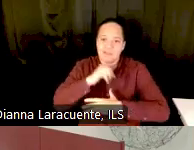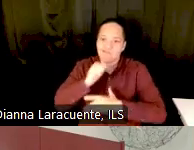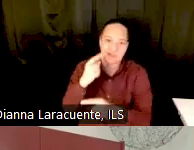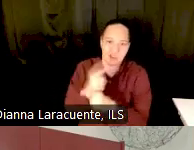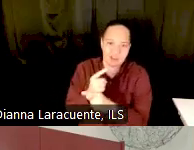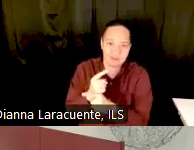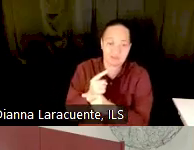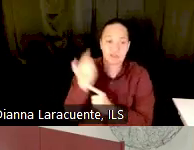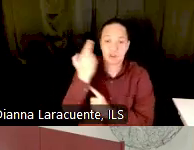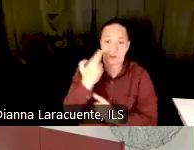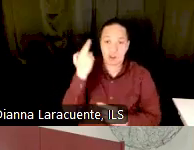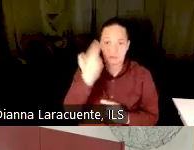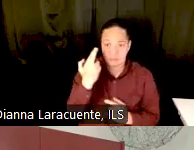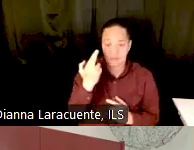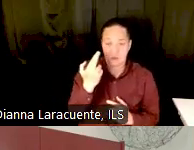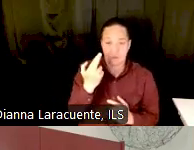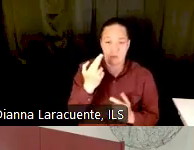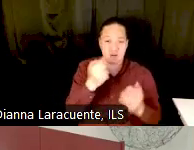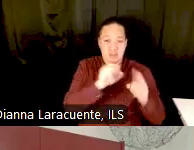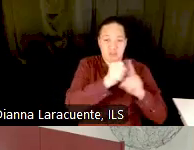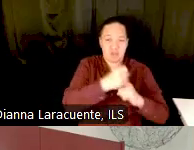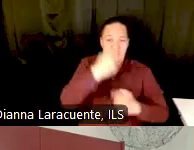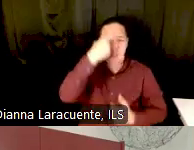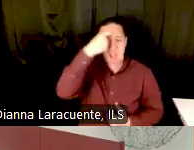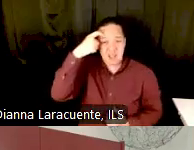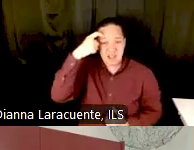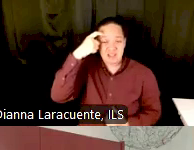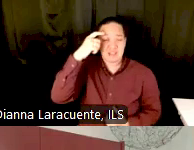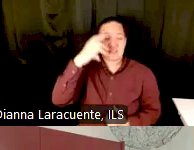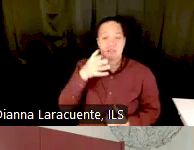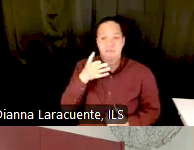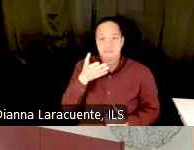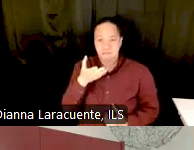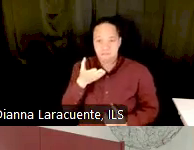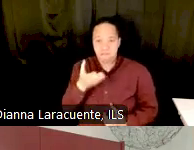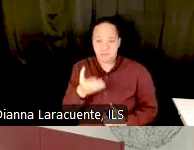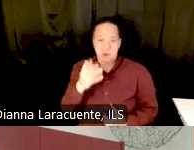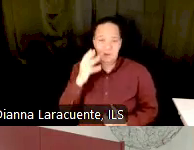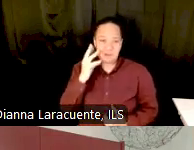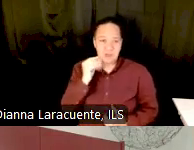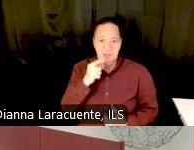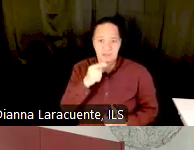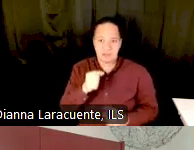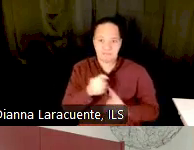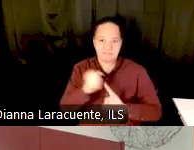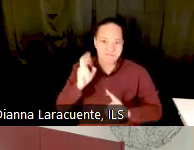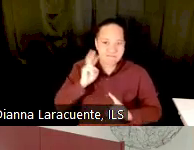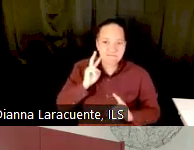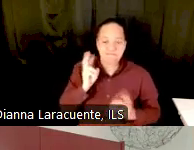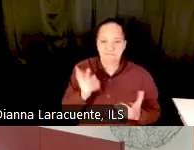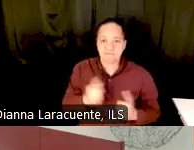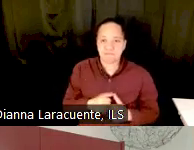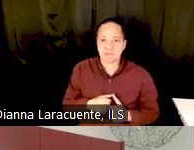inadecuada a consecuencia de un evento traumático que está definido por la experiencia de ser víctima de maltrato o abuso y